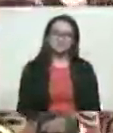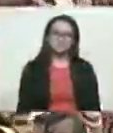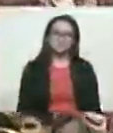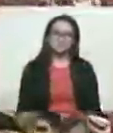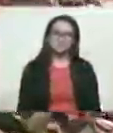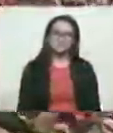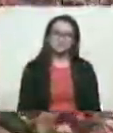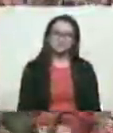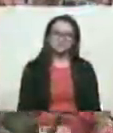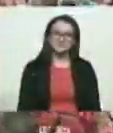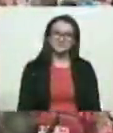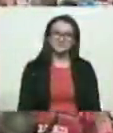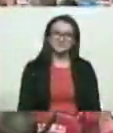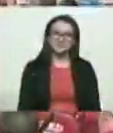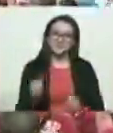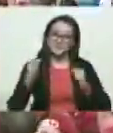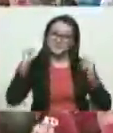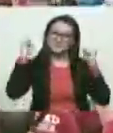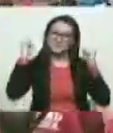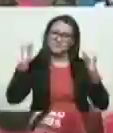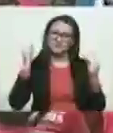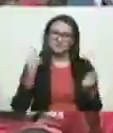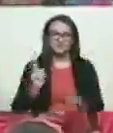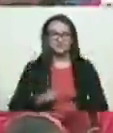durante a pensar